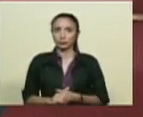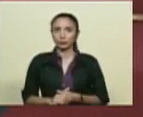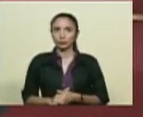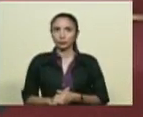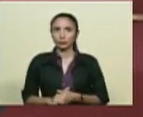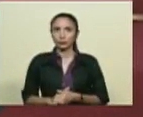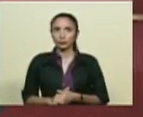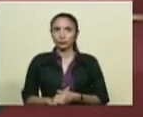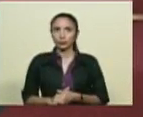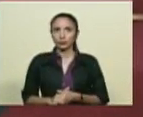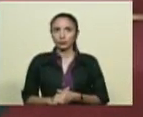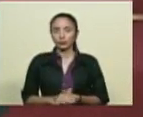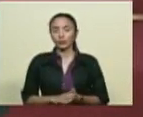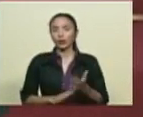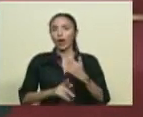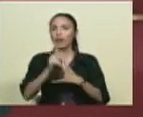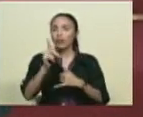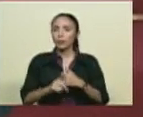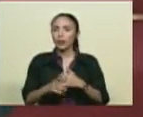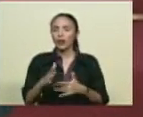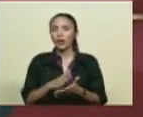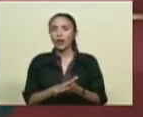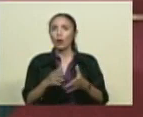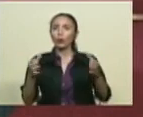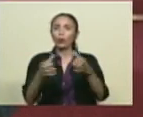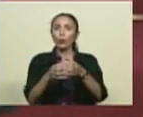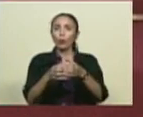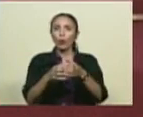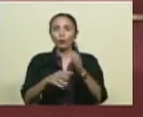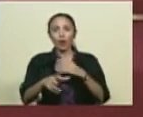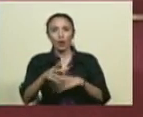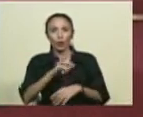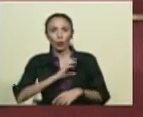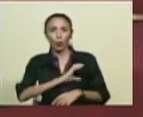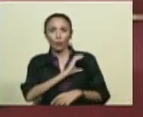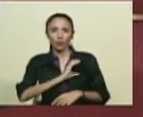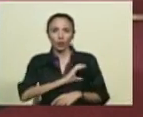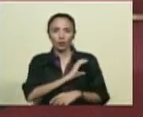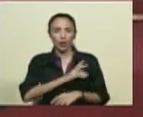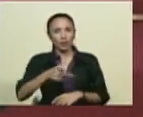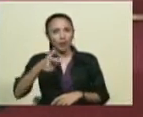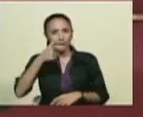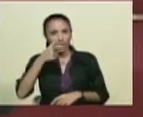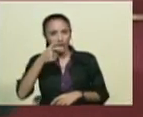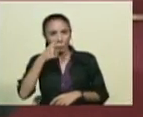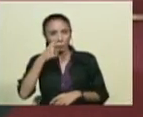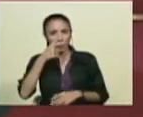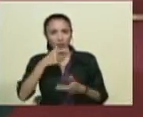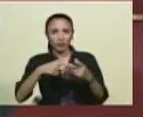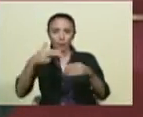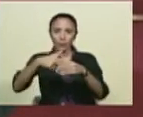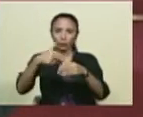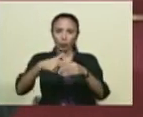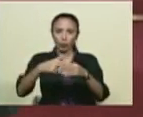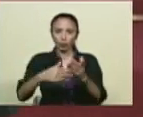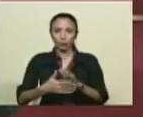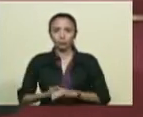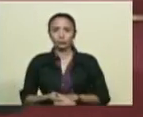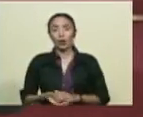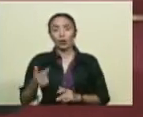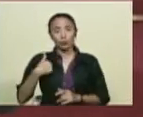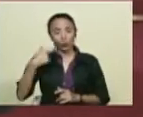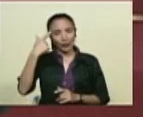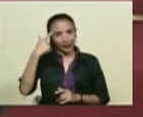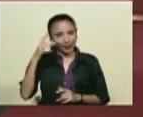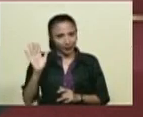del comité de monitoreo, es una decisión medular. Yo creo personalmente, y